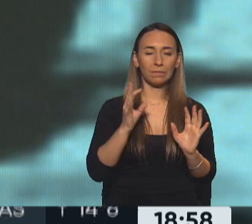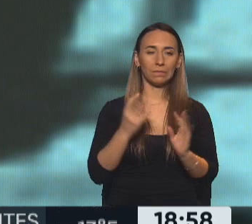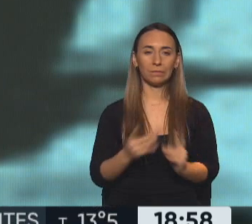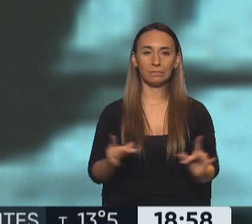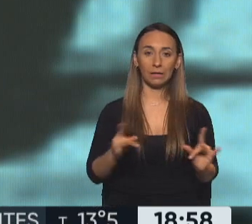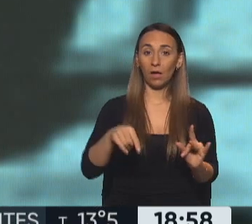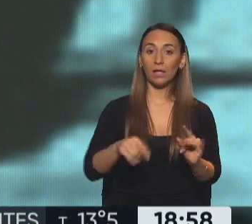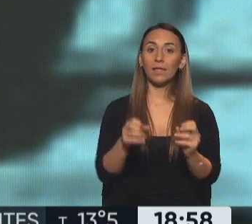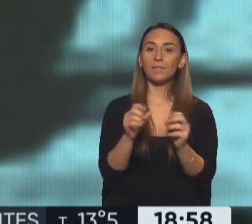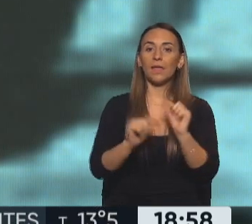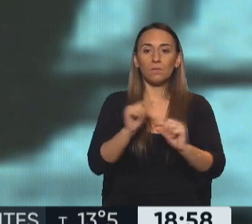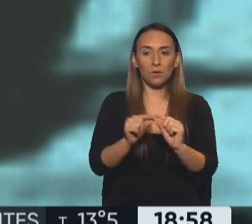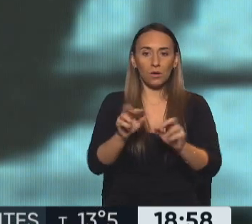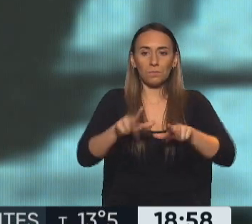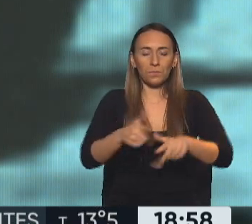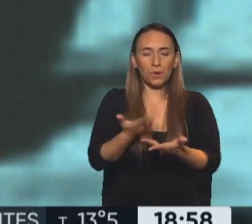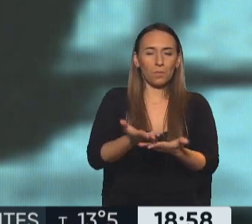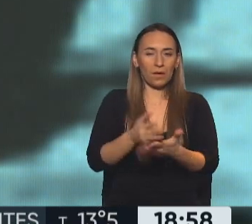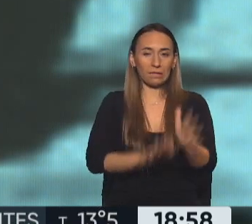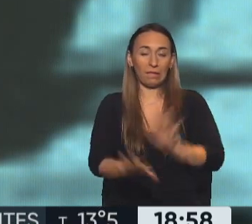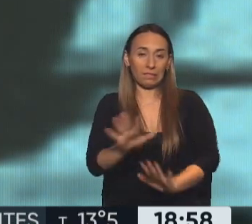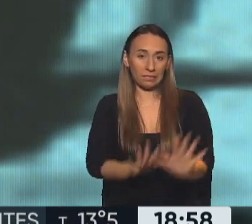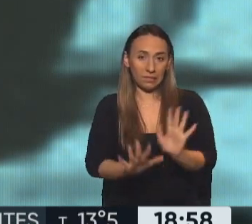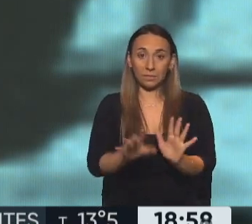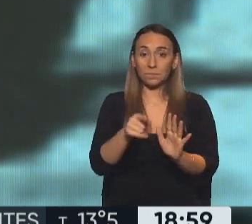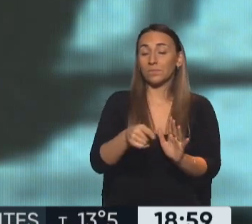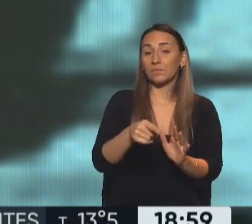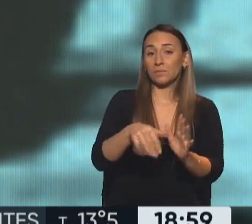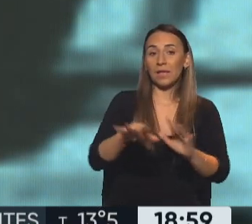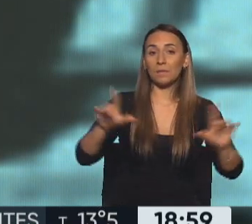a mover un poco más o a plantear un poco más el tema en los llamados medios nacionales.